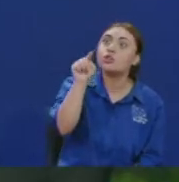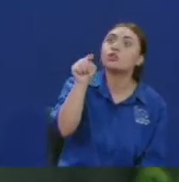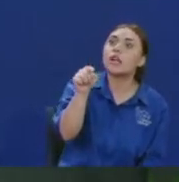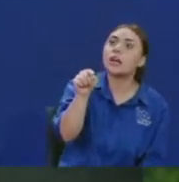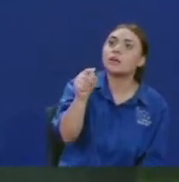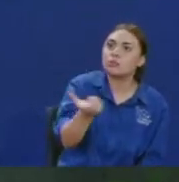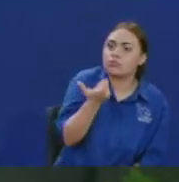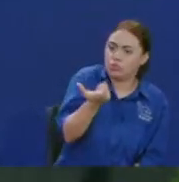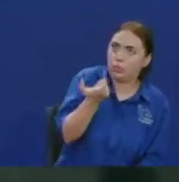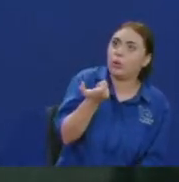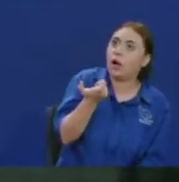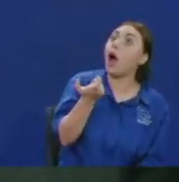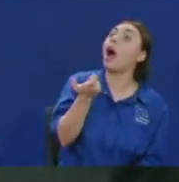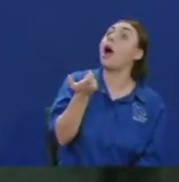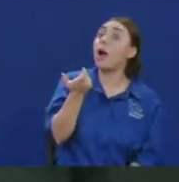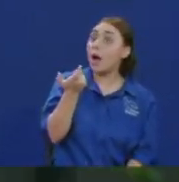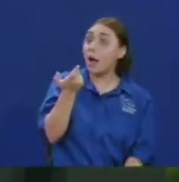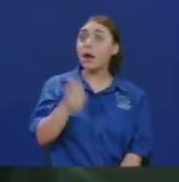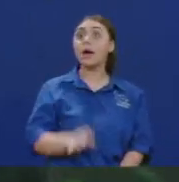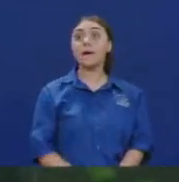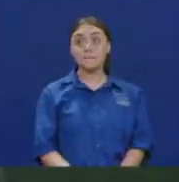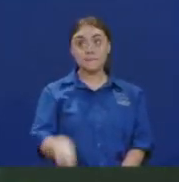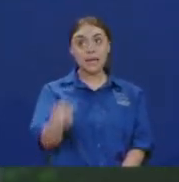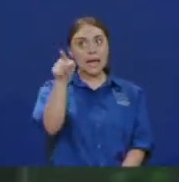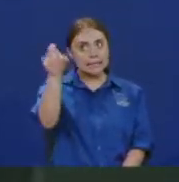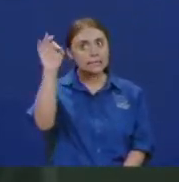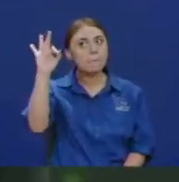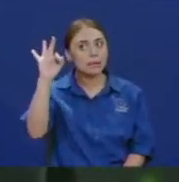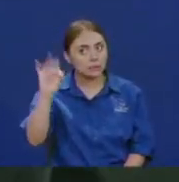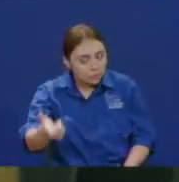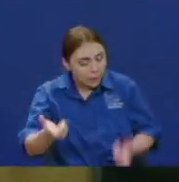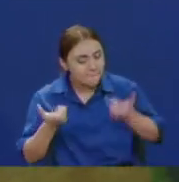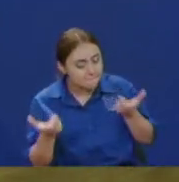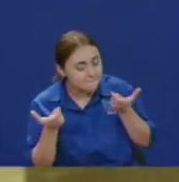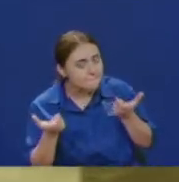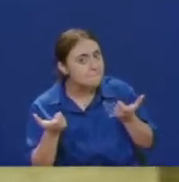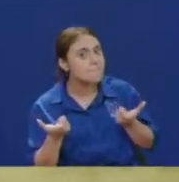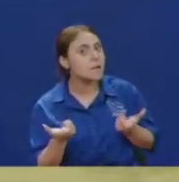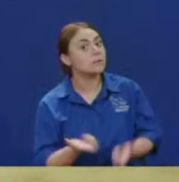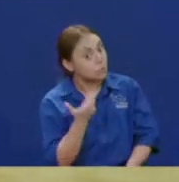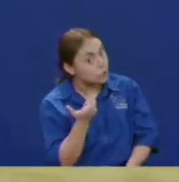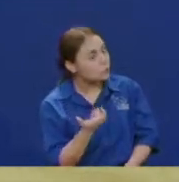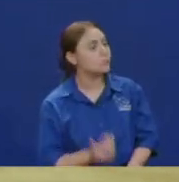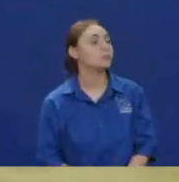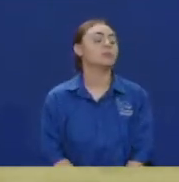No, de veras. A mí me invitaron a predicar una vez en un lugar X.